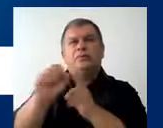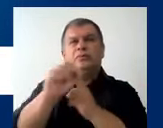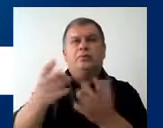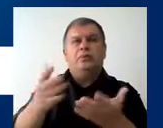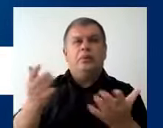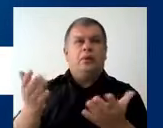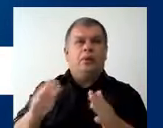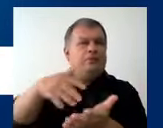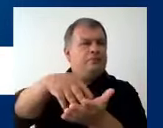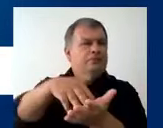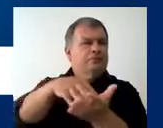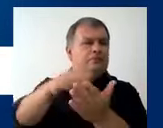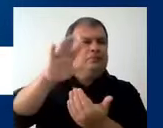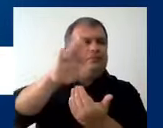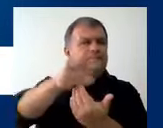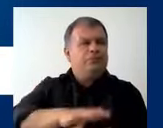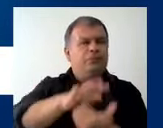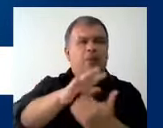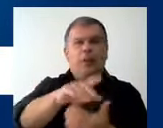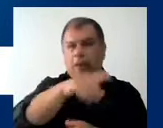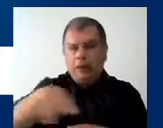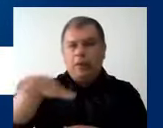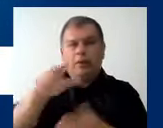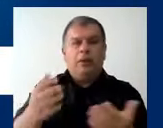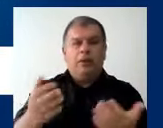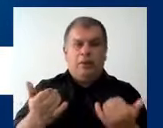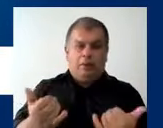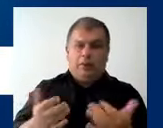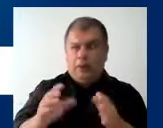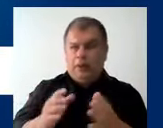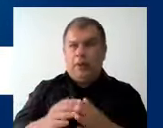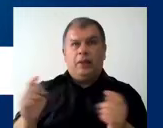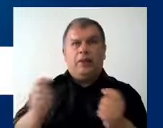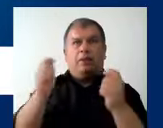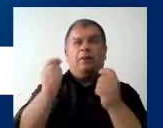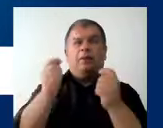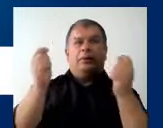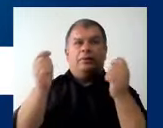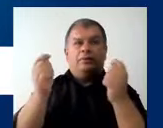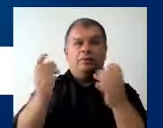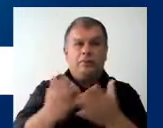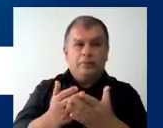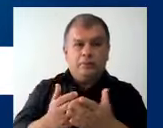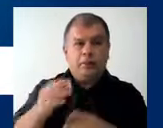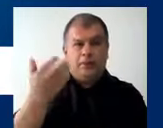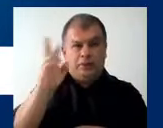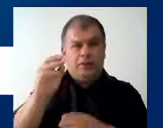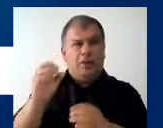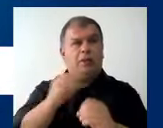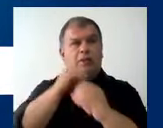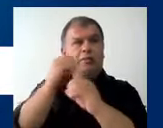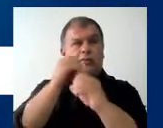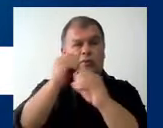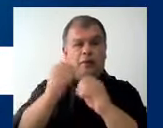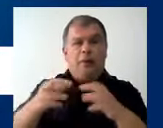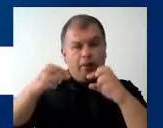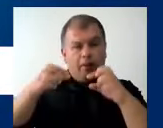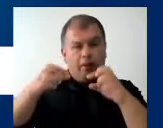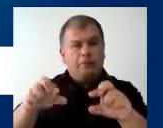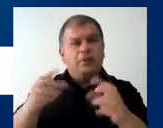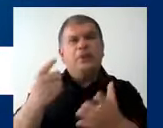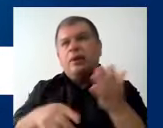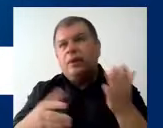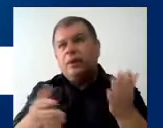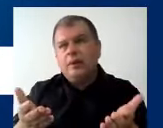especial vulnerabilidad en que se encuentran ellas. Entonces, la celebración del 16 de octubre lo que nos permite es